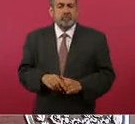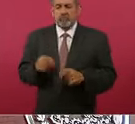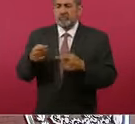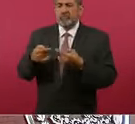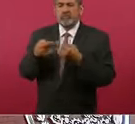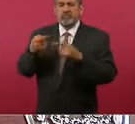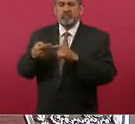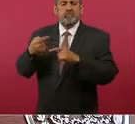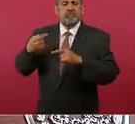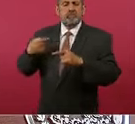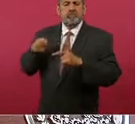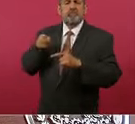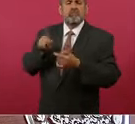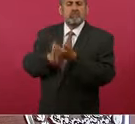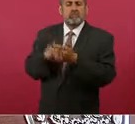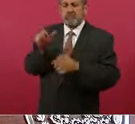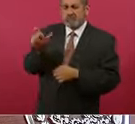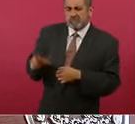antecedente de